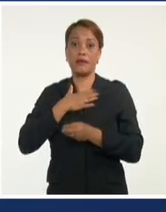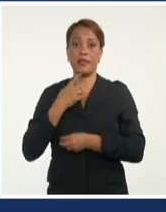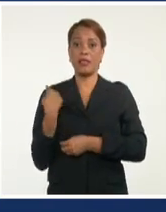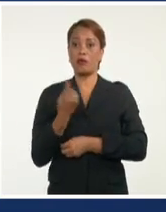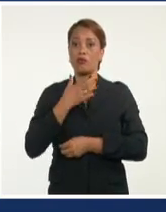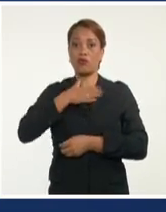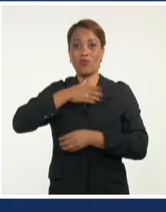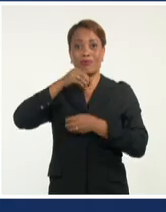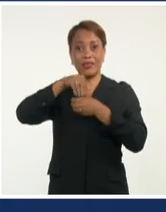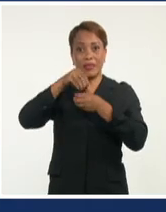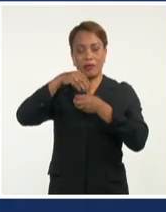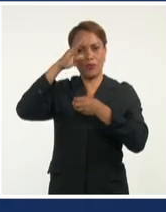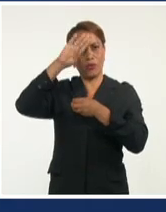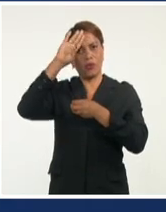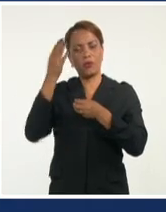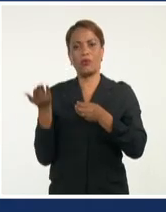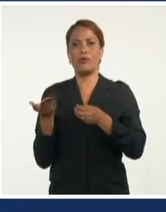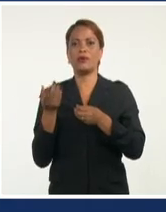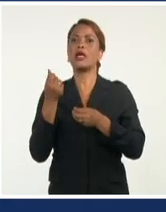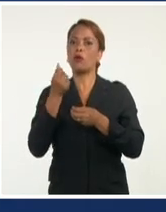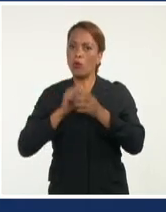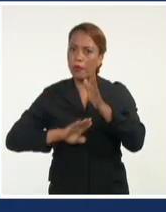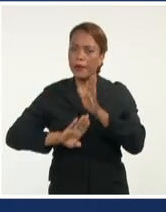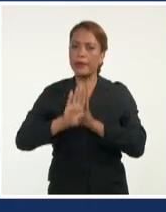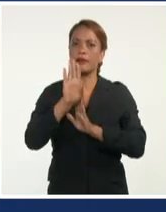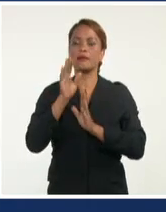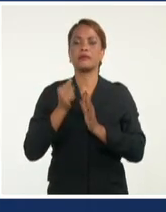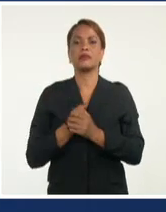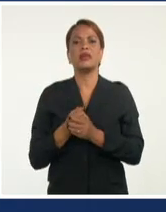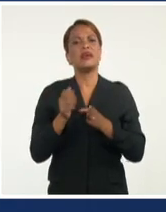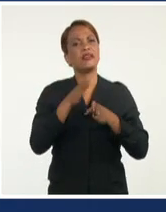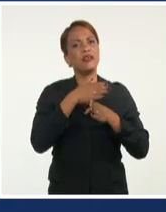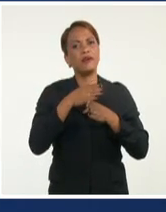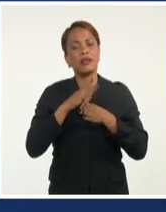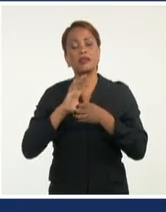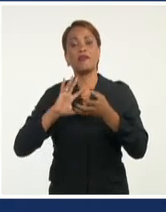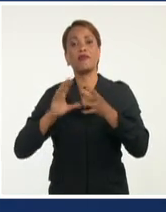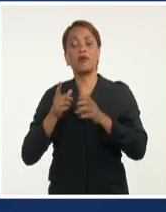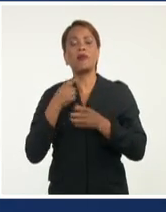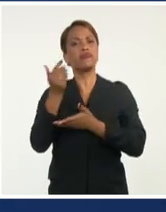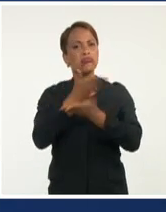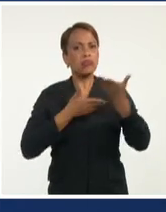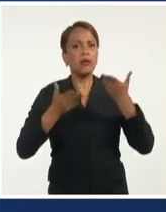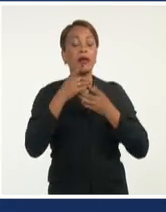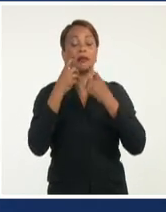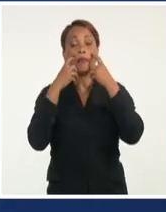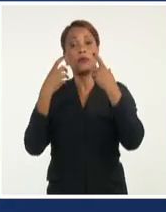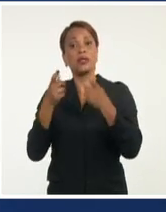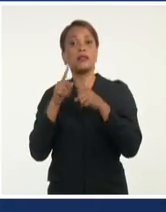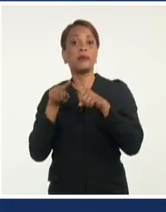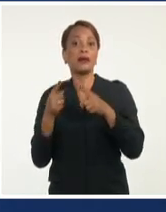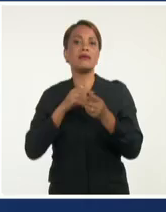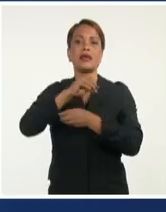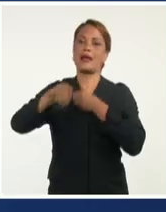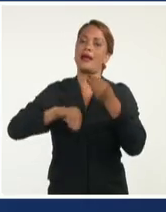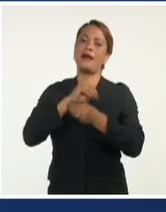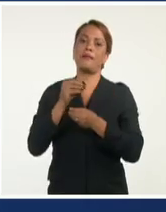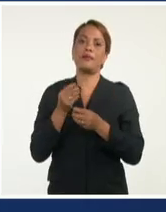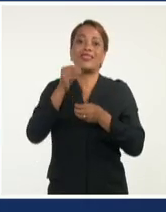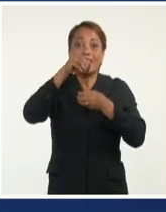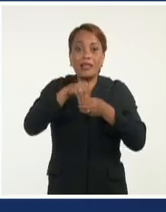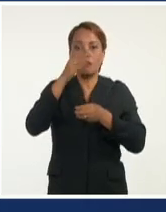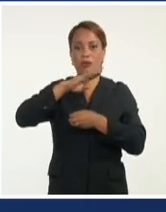enseñanza, sobre la economía, sobre distintos aspectos de la sociedad cubana. Hay un debate importantísimo dentro de Cuba y eso no se puede